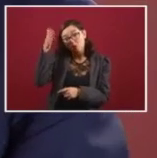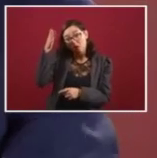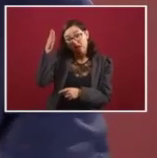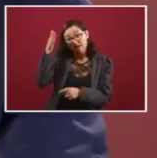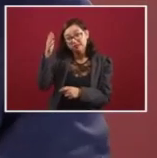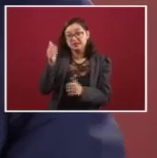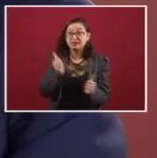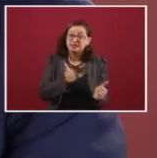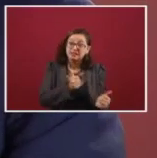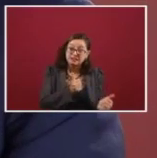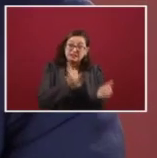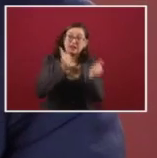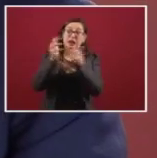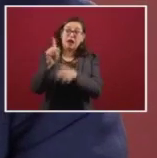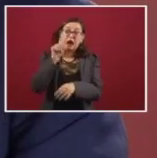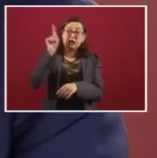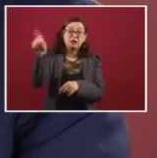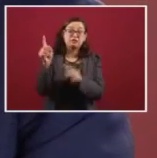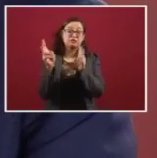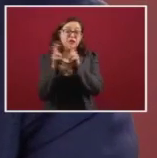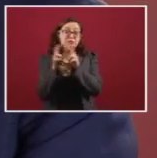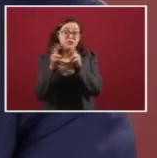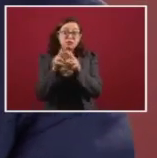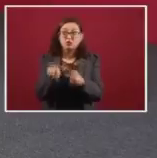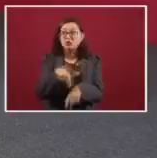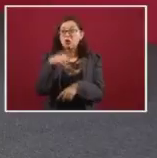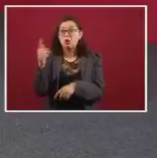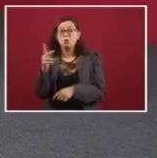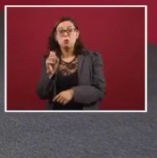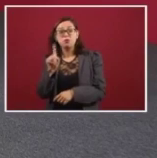a Tampico o a Poza Rica.